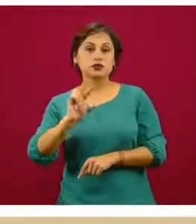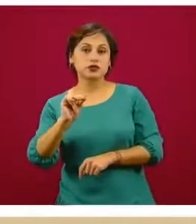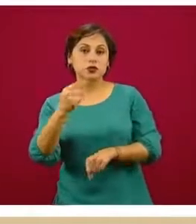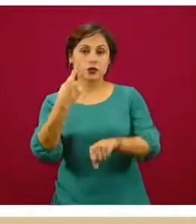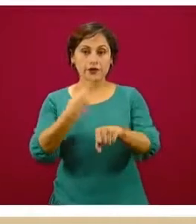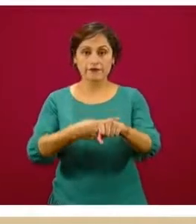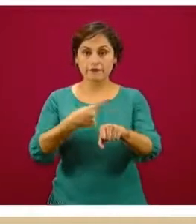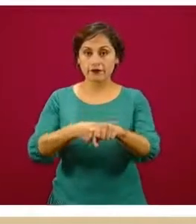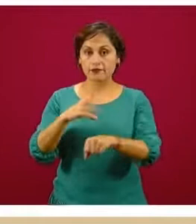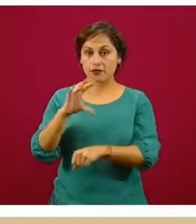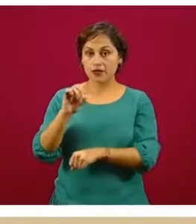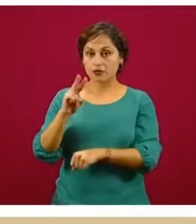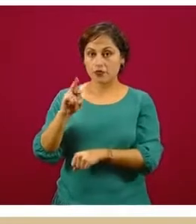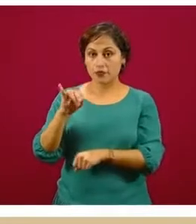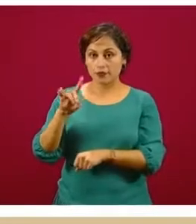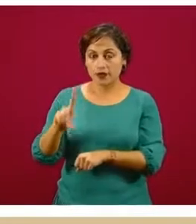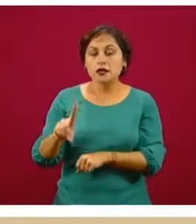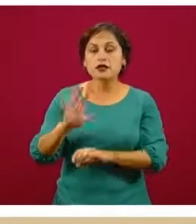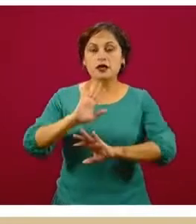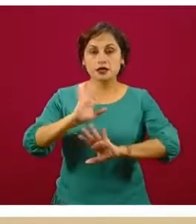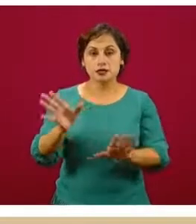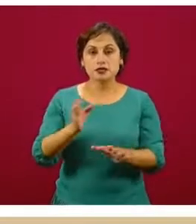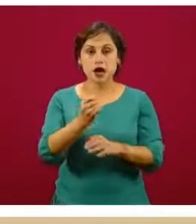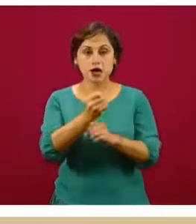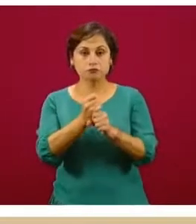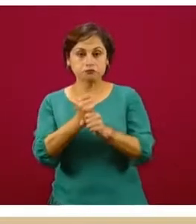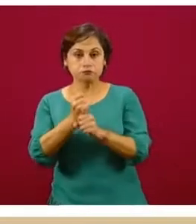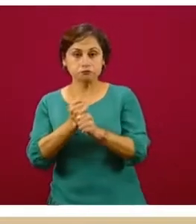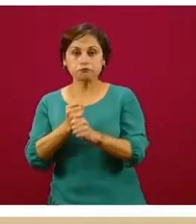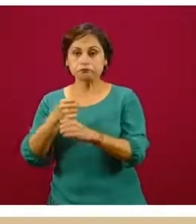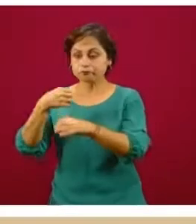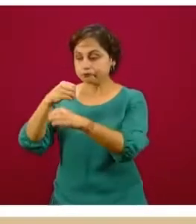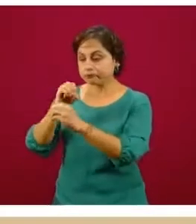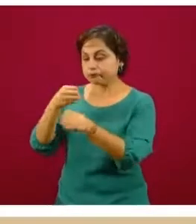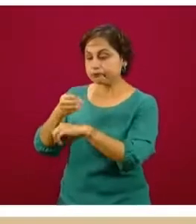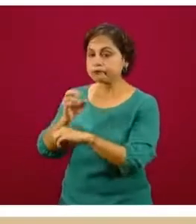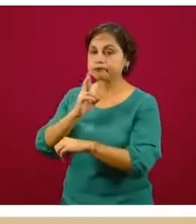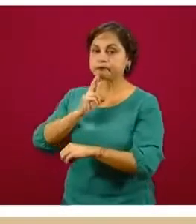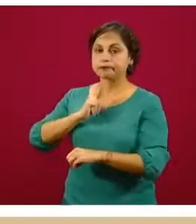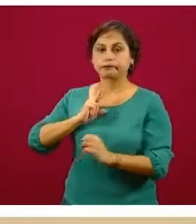tomadas muestras de laboratorio y están en espera de resultados. La siguiente.